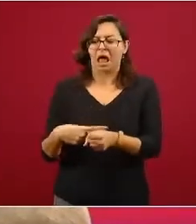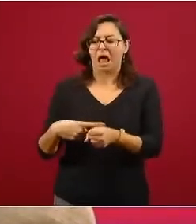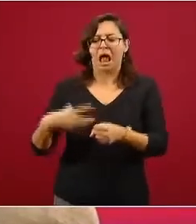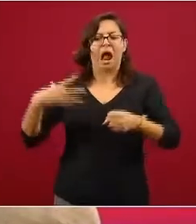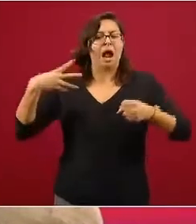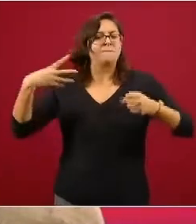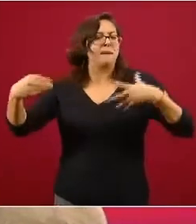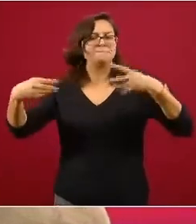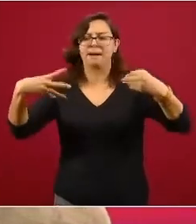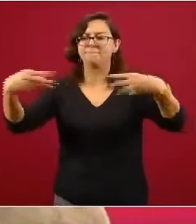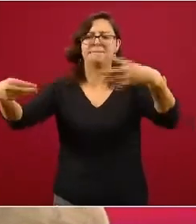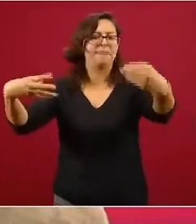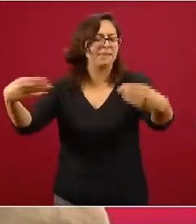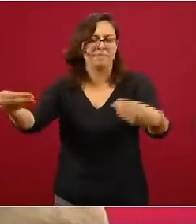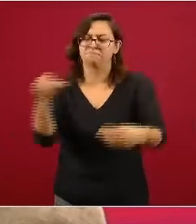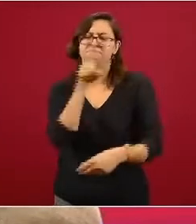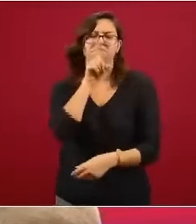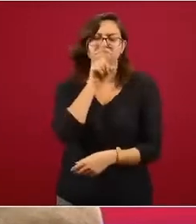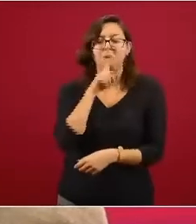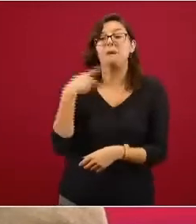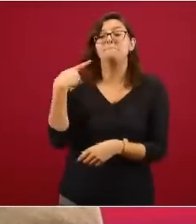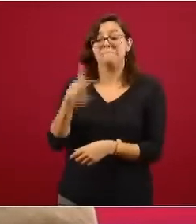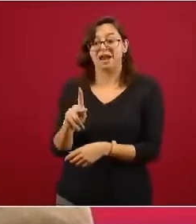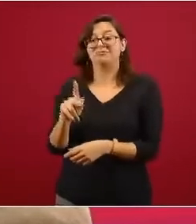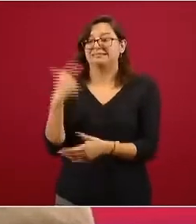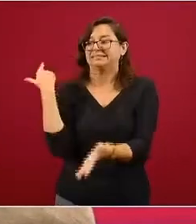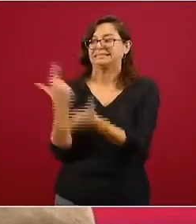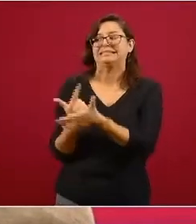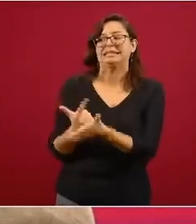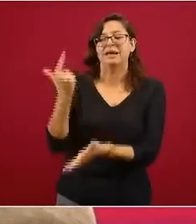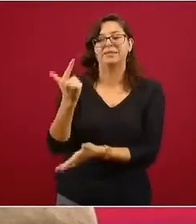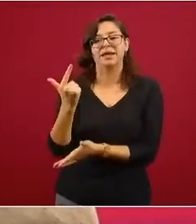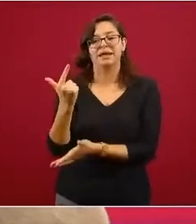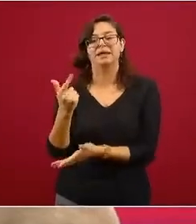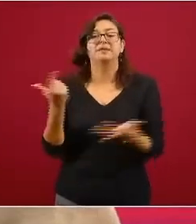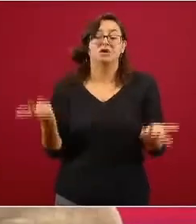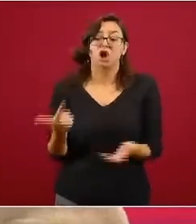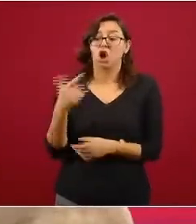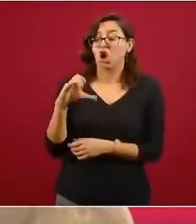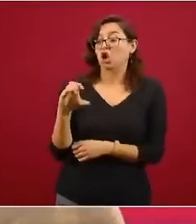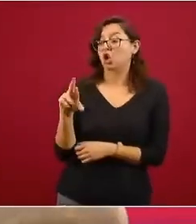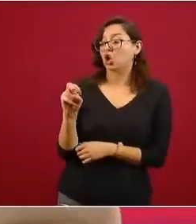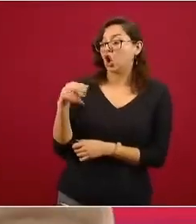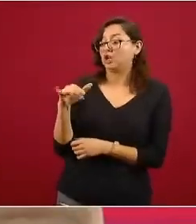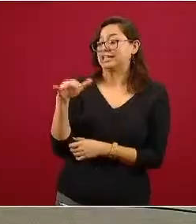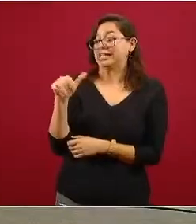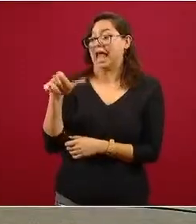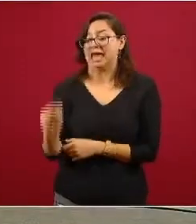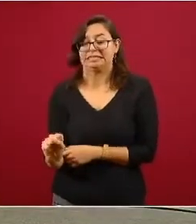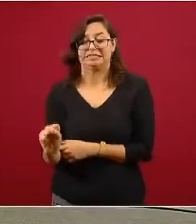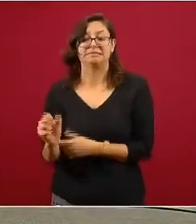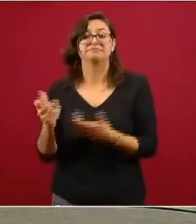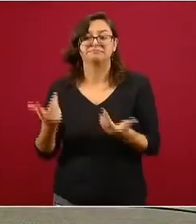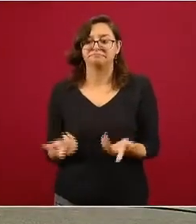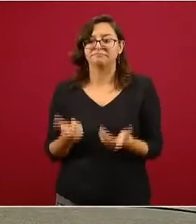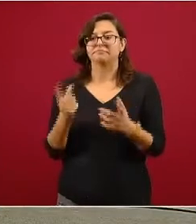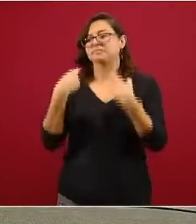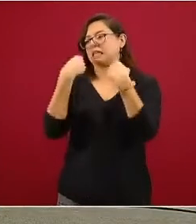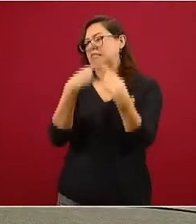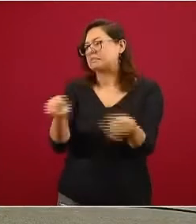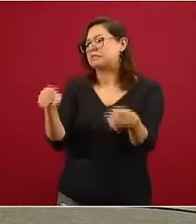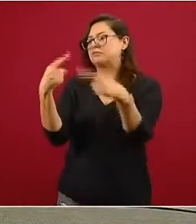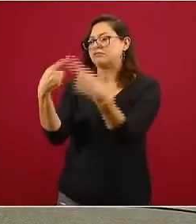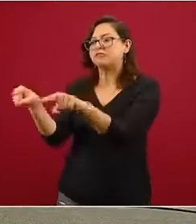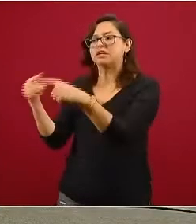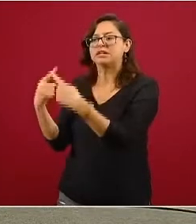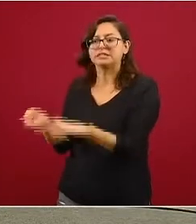enfermedades crónicas, también se conocen como enfermedades metabólicas o cardiometabólicas, según se incluya o no las